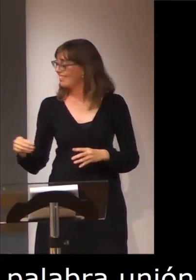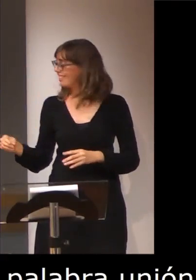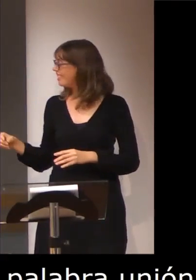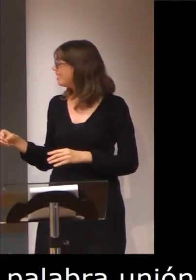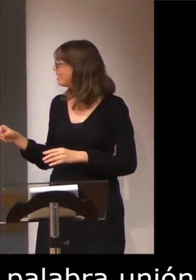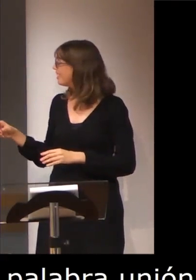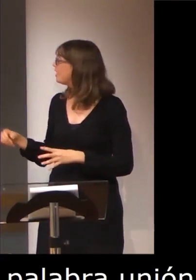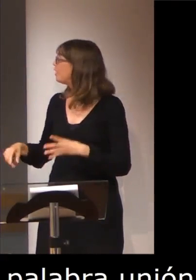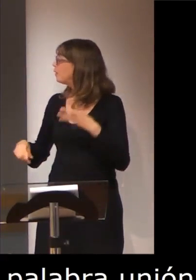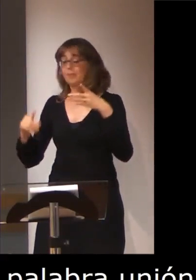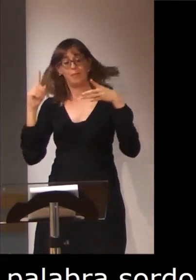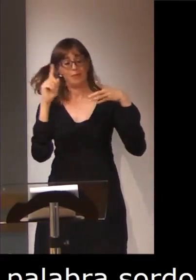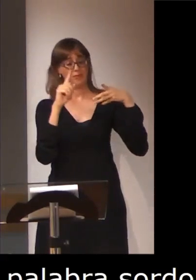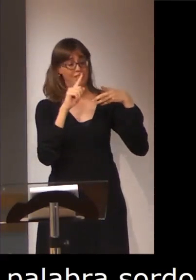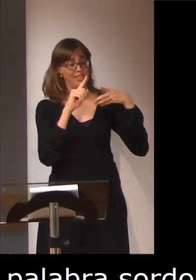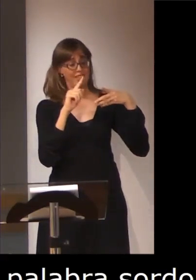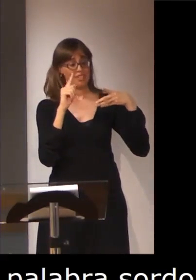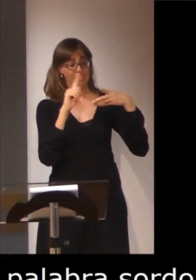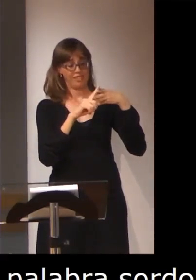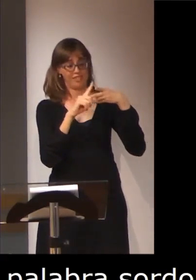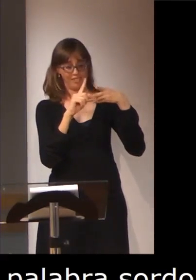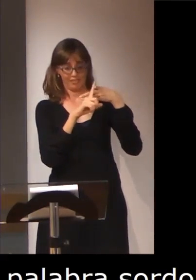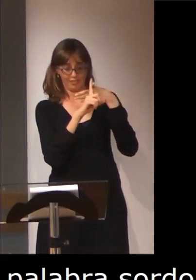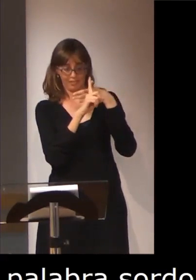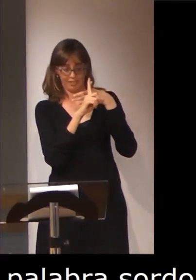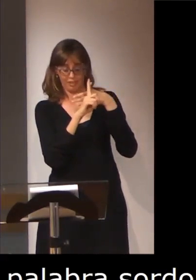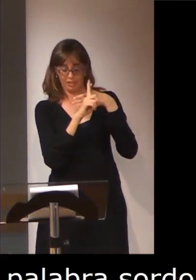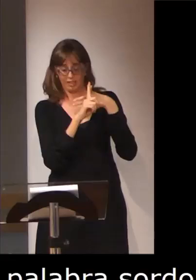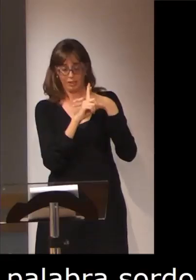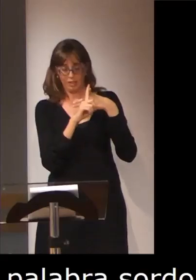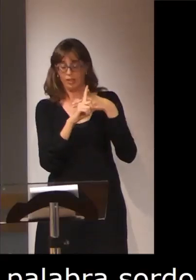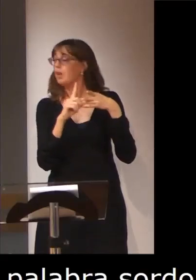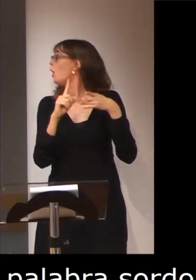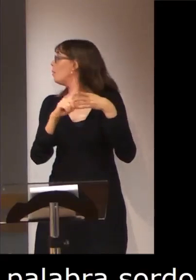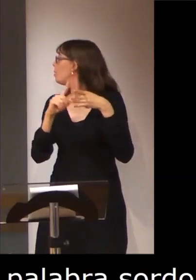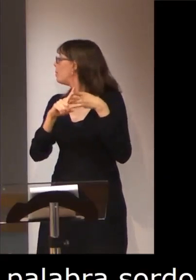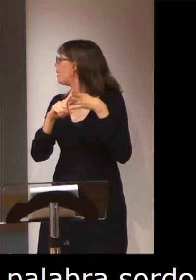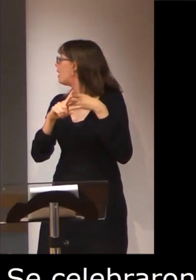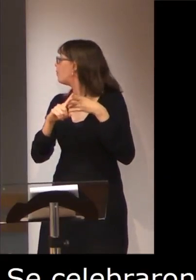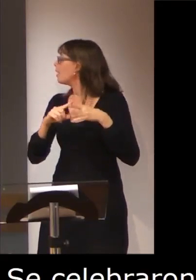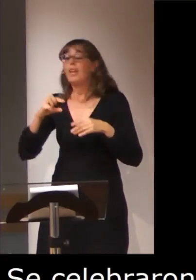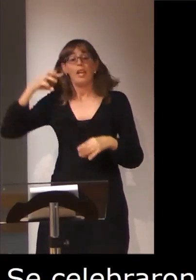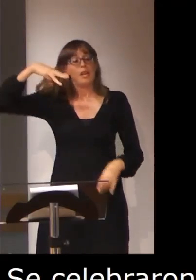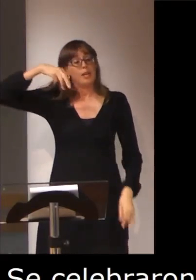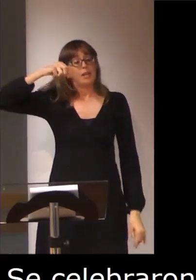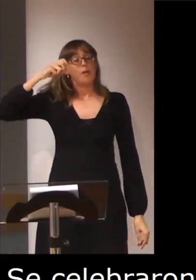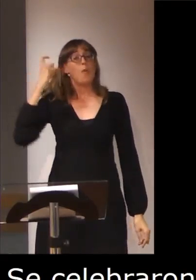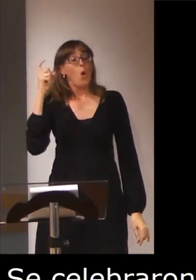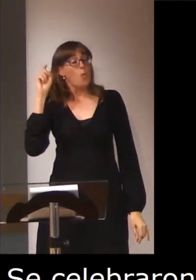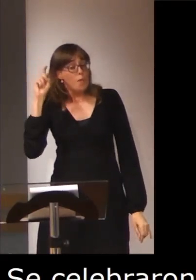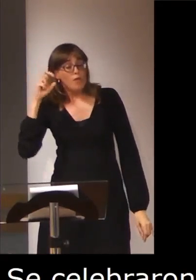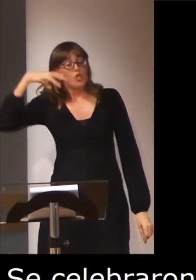Se celebraron estas segundas jornadas y dentro de ellas tres ponencias. Las